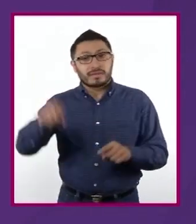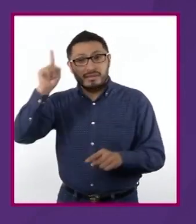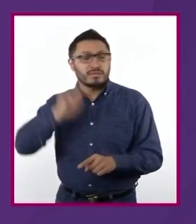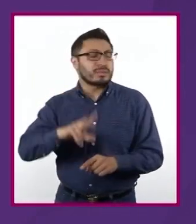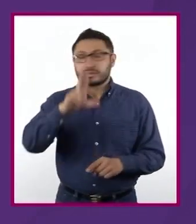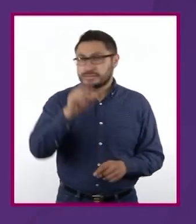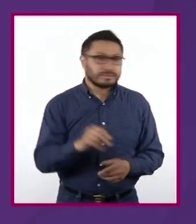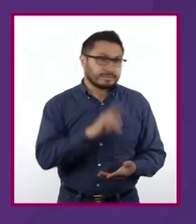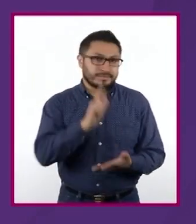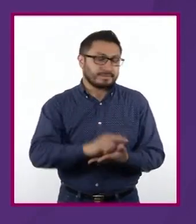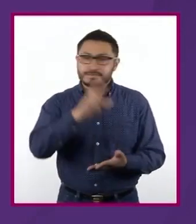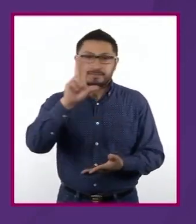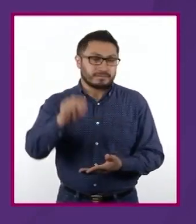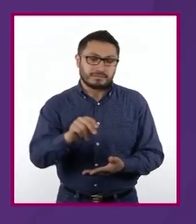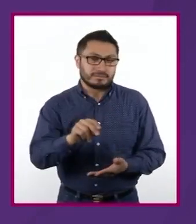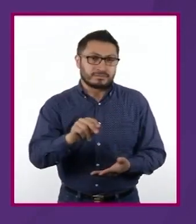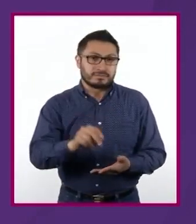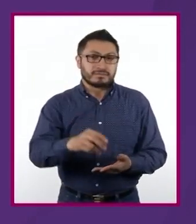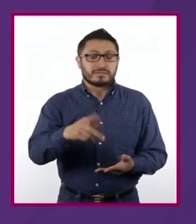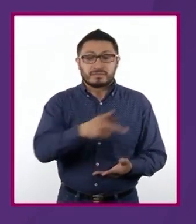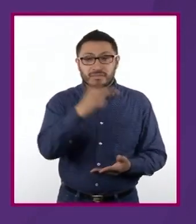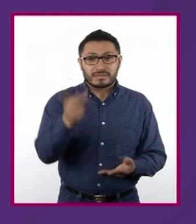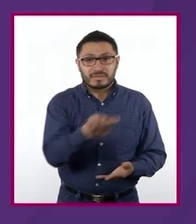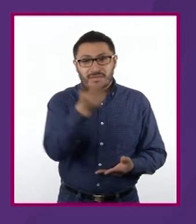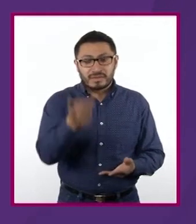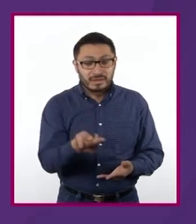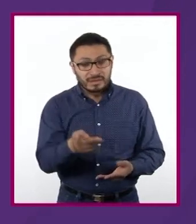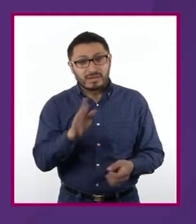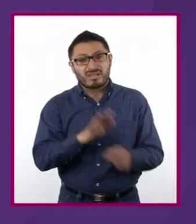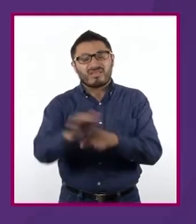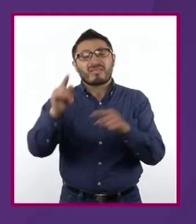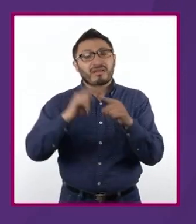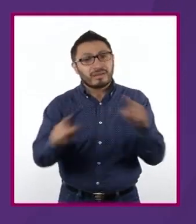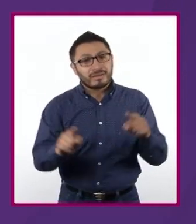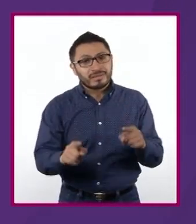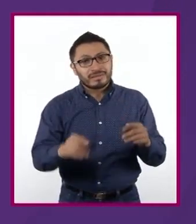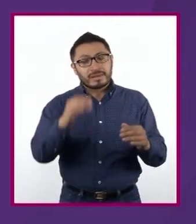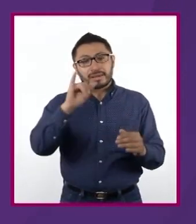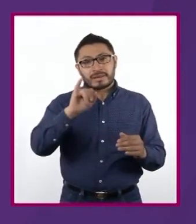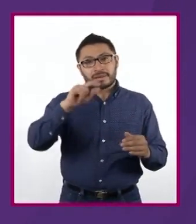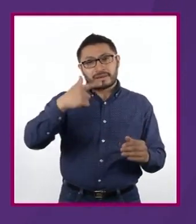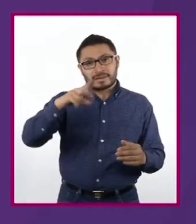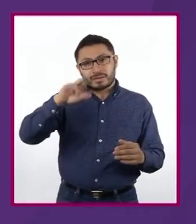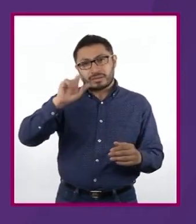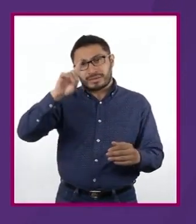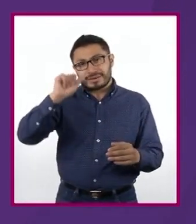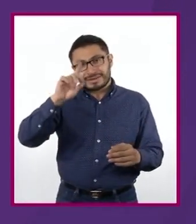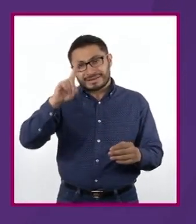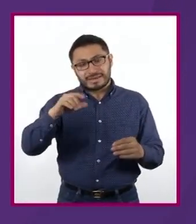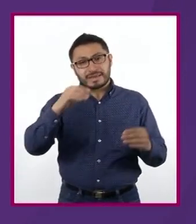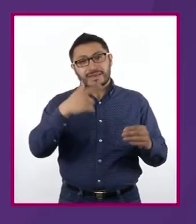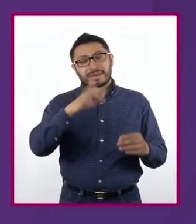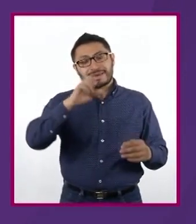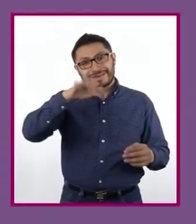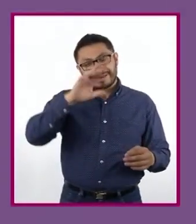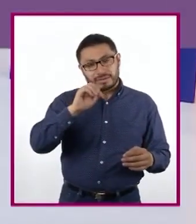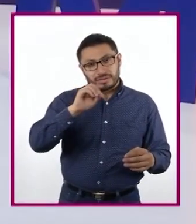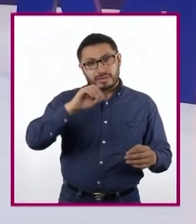pertenezcan. Mi pregunta es, ¿qué diferencia existe entre la igualdad de género y la equidad de